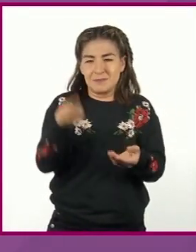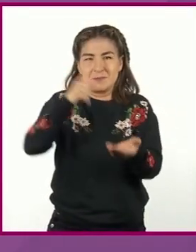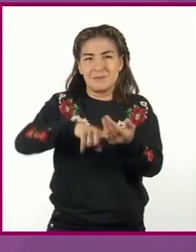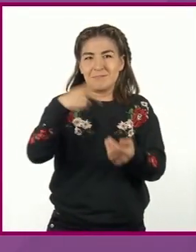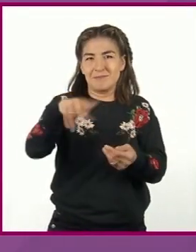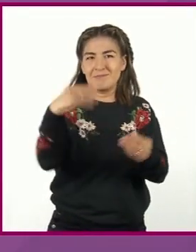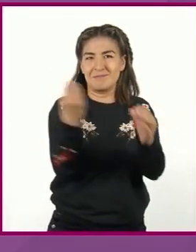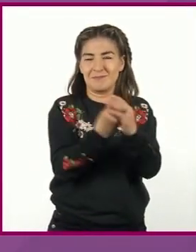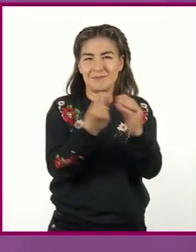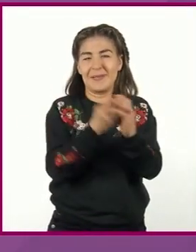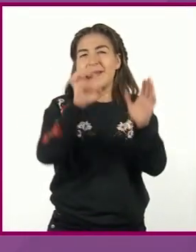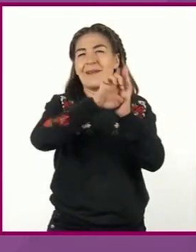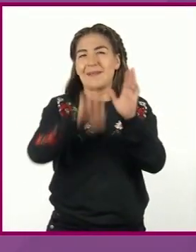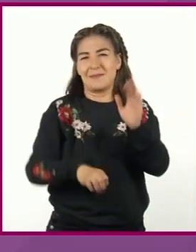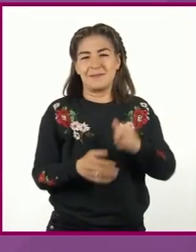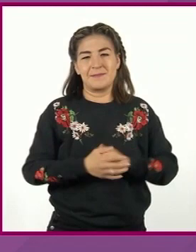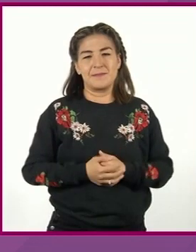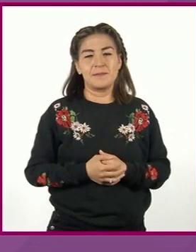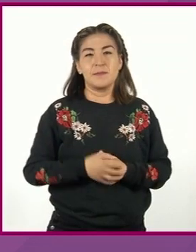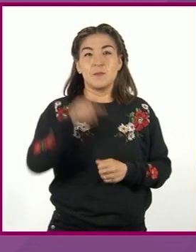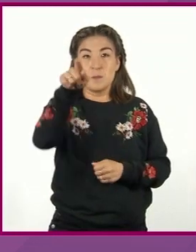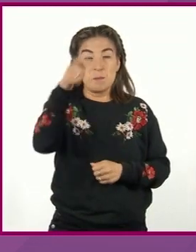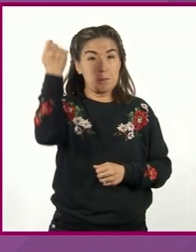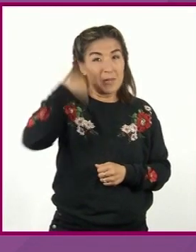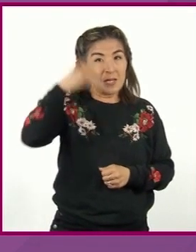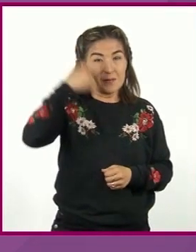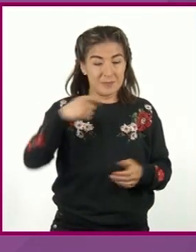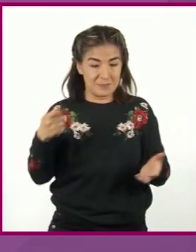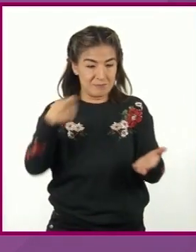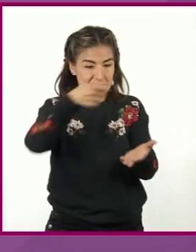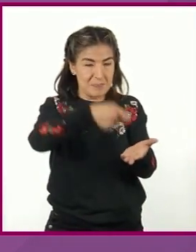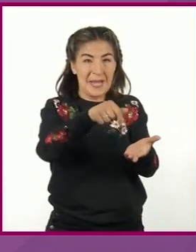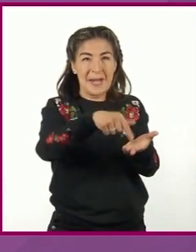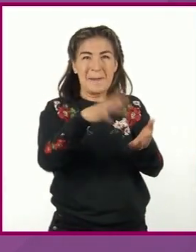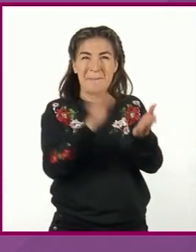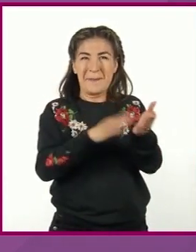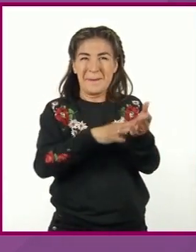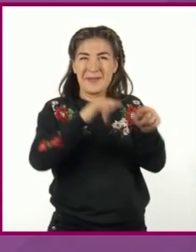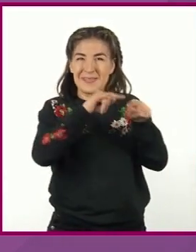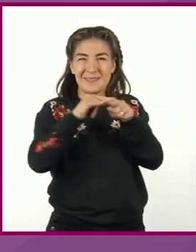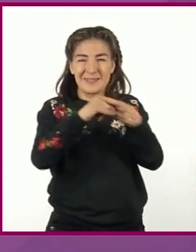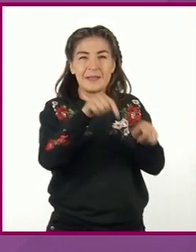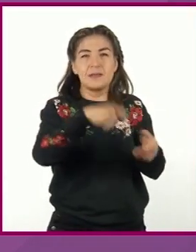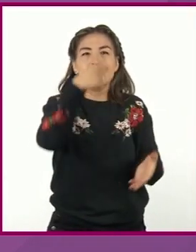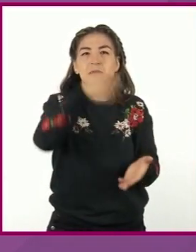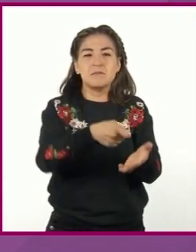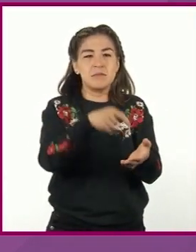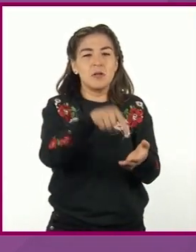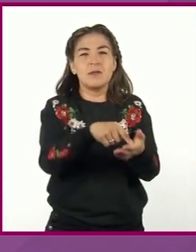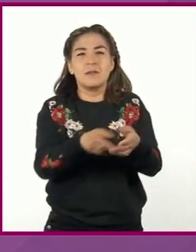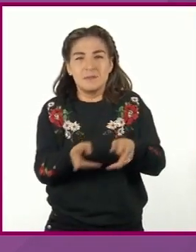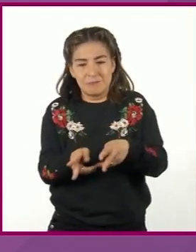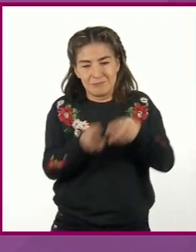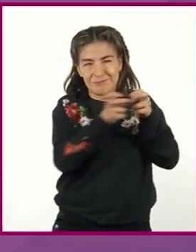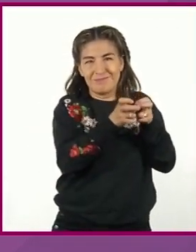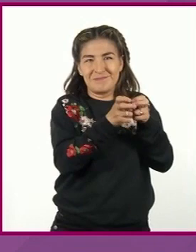carga. Por ejemplo, al acercar el peine a los papelitos, lo cual hace que los papelitos se adhieran al